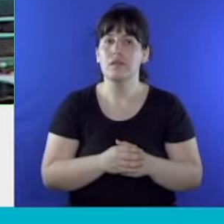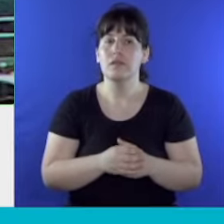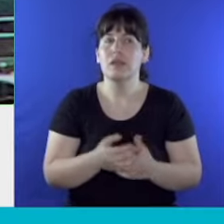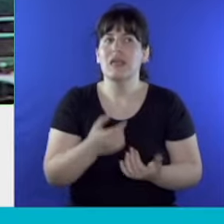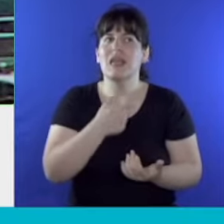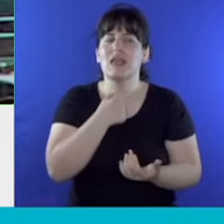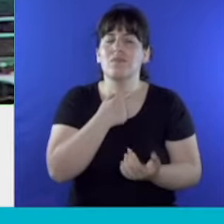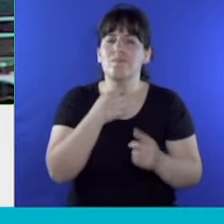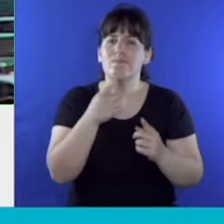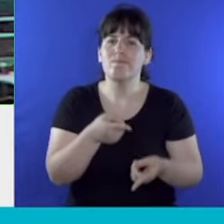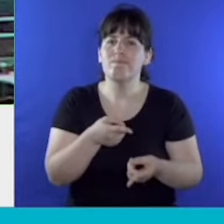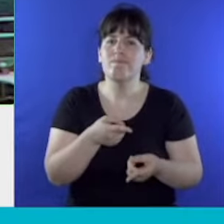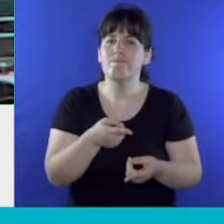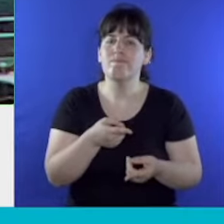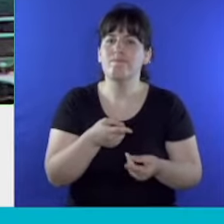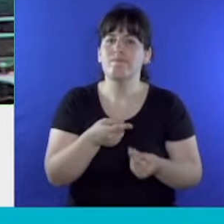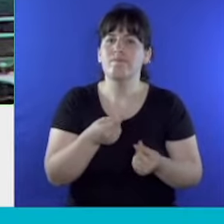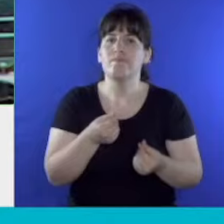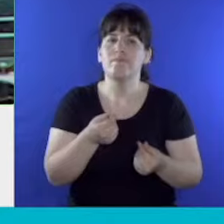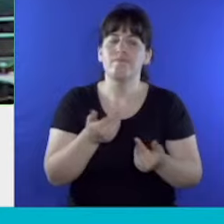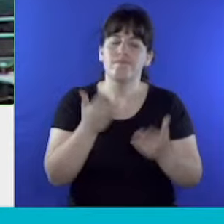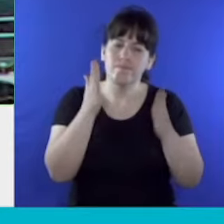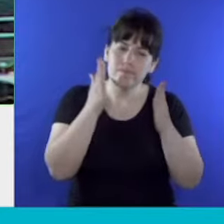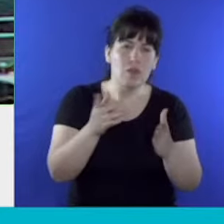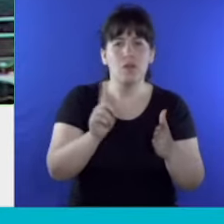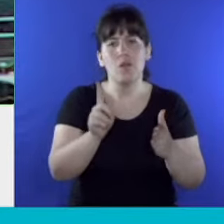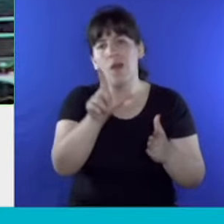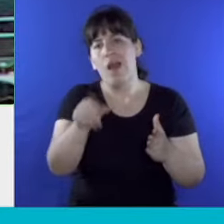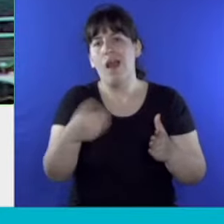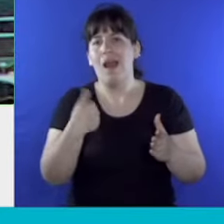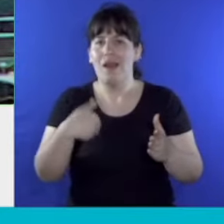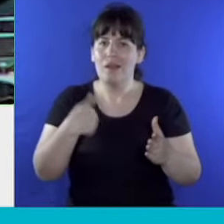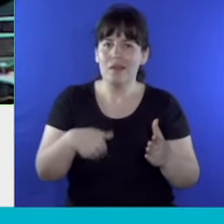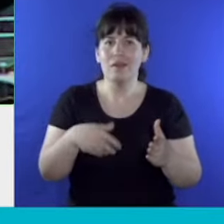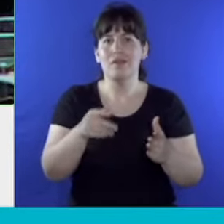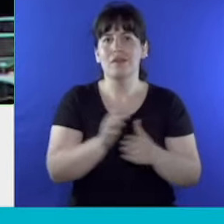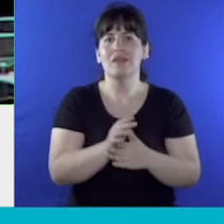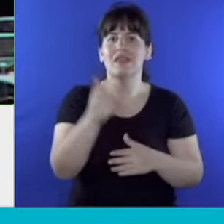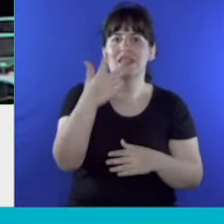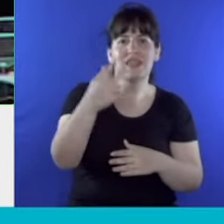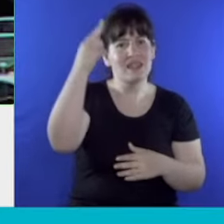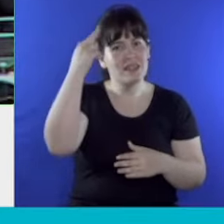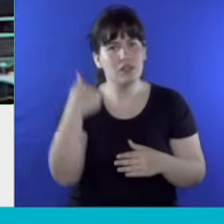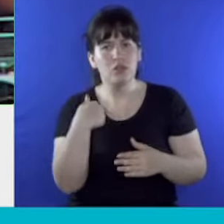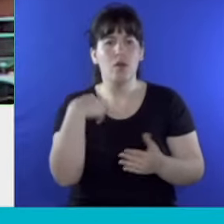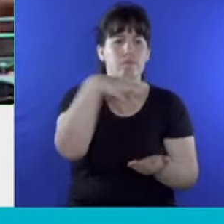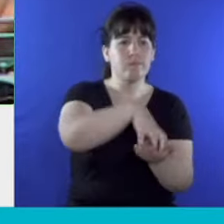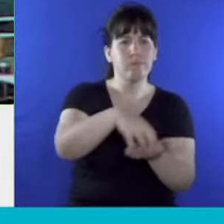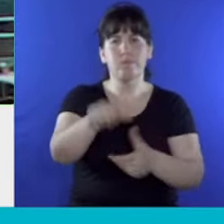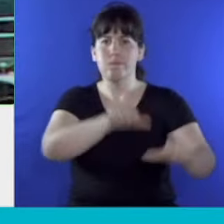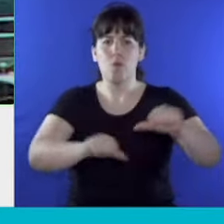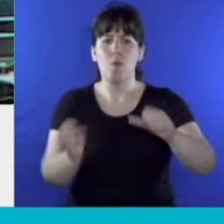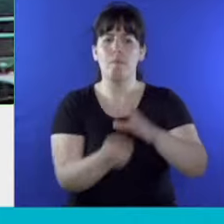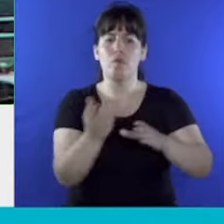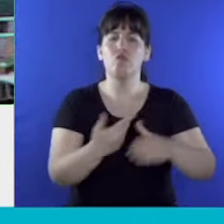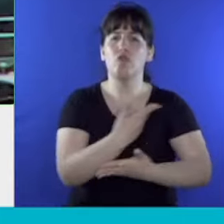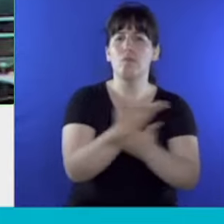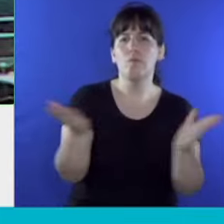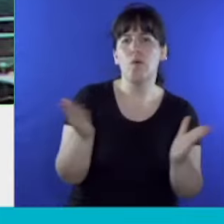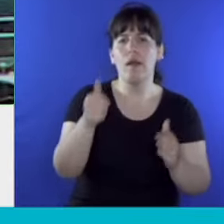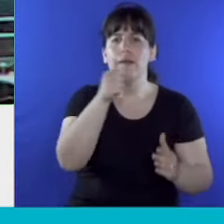queremos también señalar que no es que la Argentina tiene 39 laboratorios de producción pública de medicamentos, no